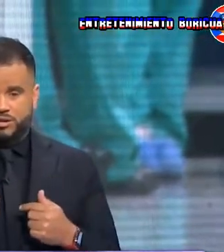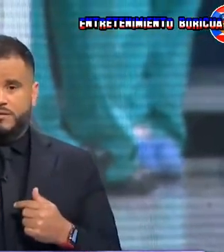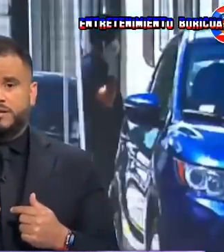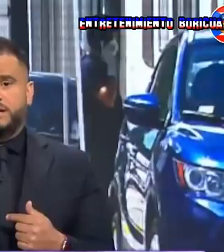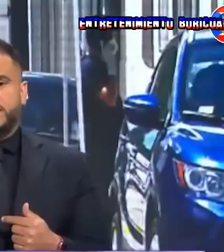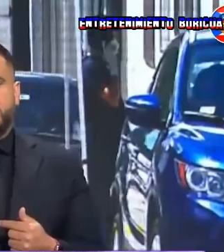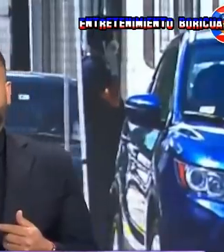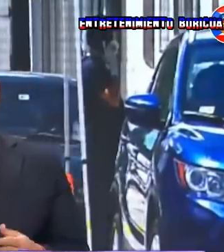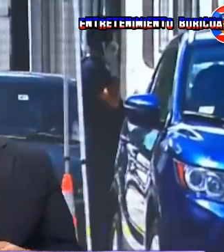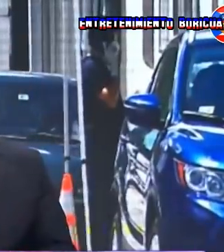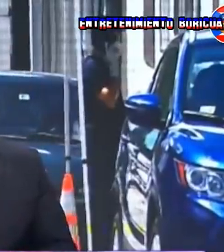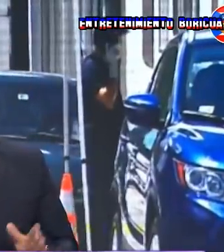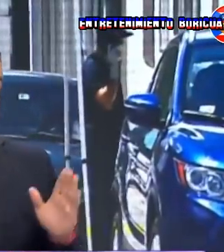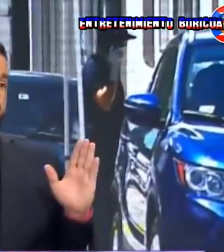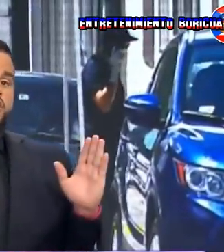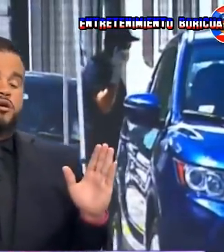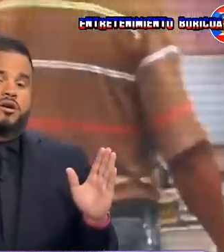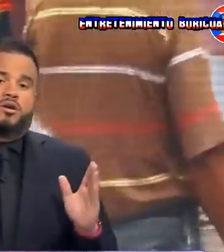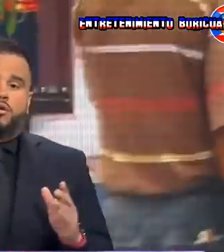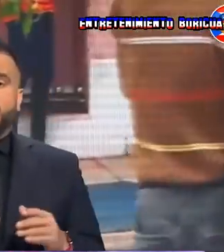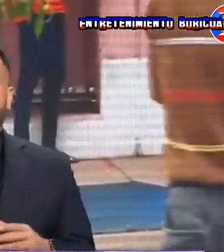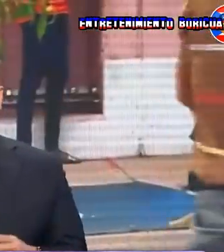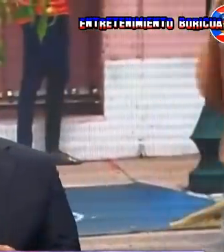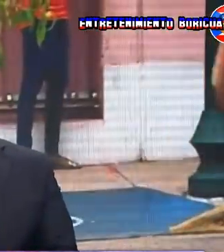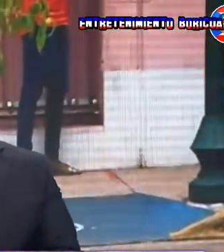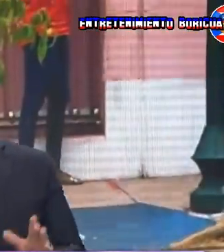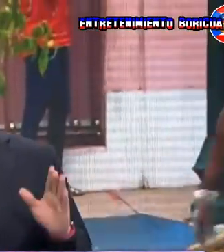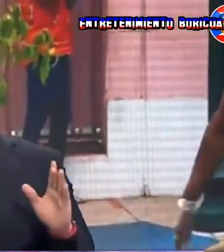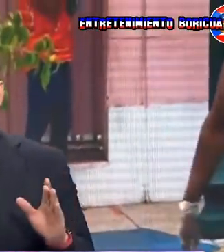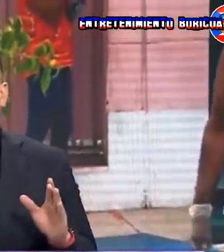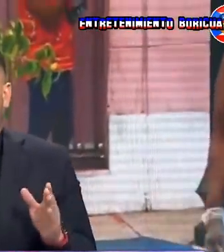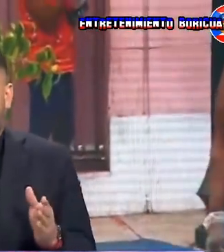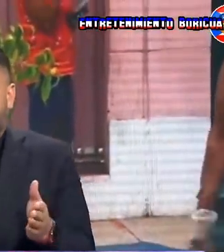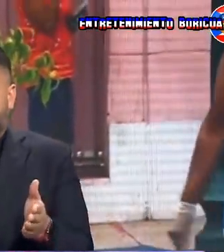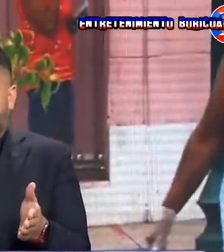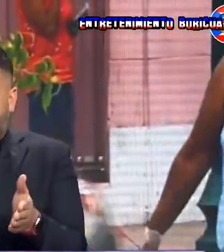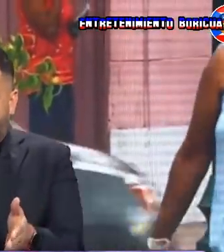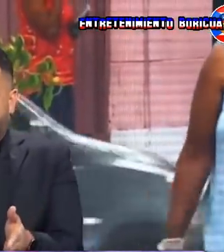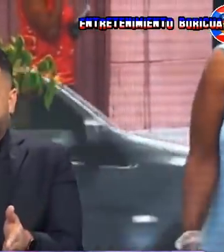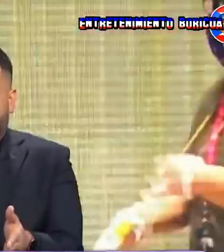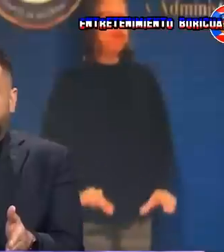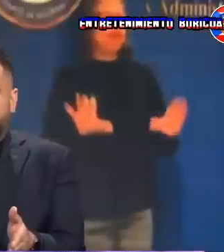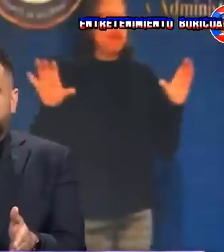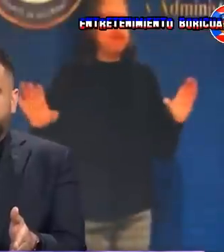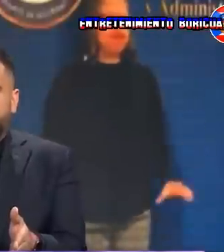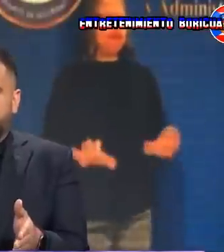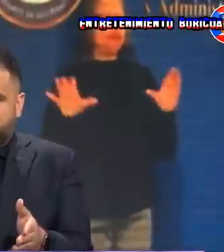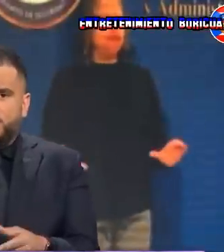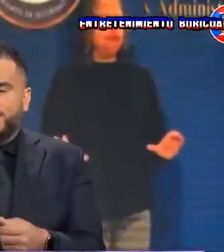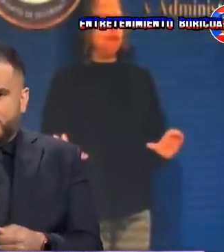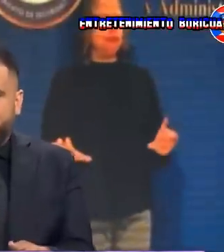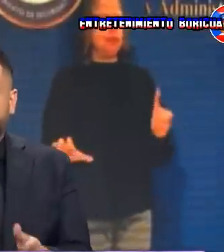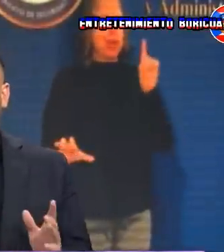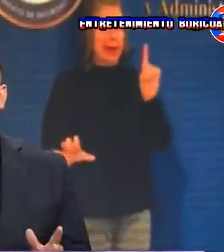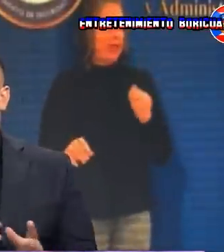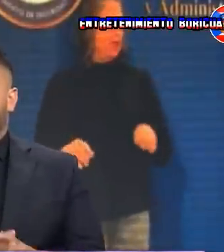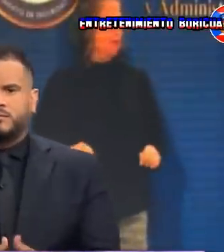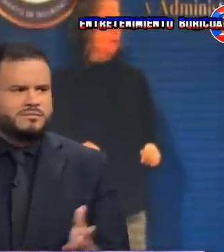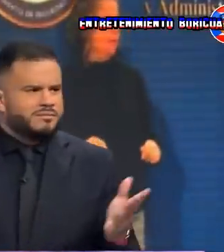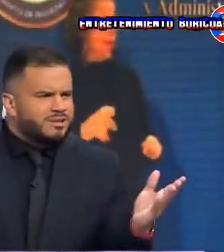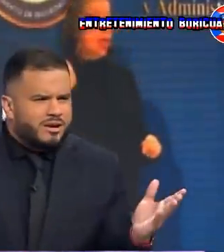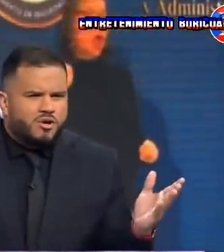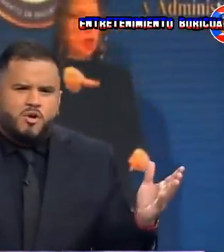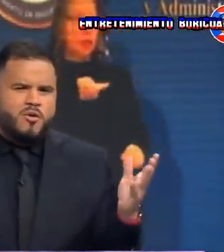cuando yo entrevisté al general Reyes, dice que los hogares de ancianos no nos dan permiso, pero la gobernadora hoy dice que puede obligar a la gente a hacerse la